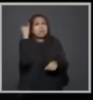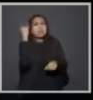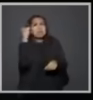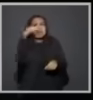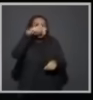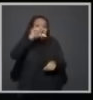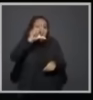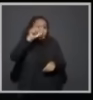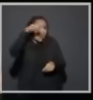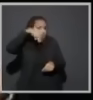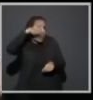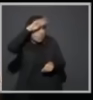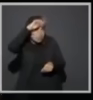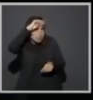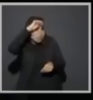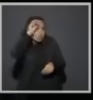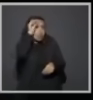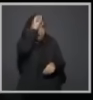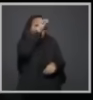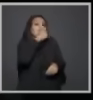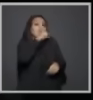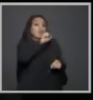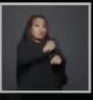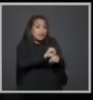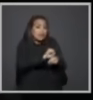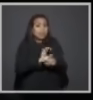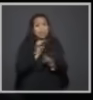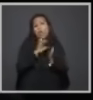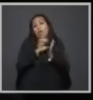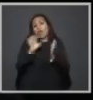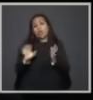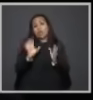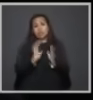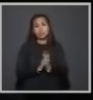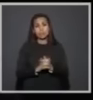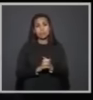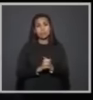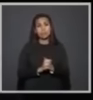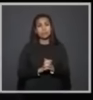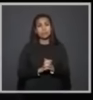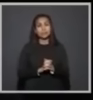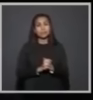en Monterrey, en Nuevo León, que